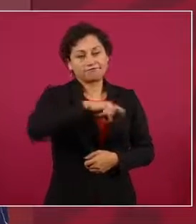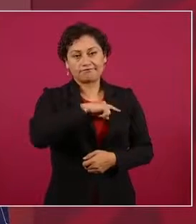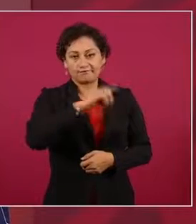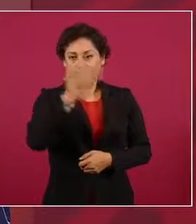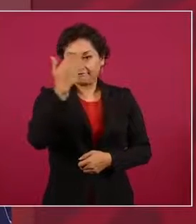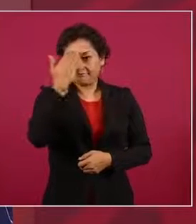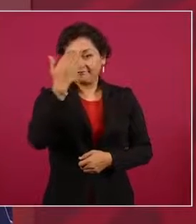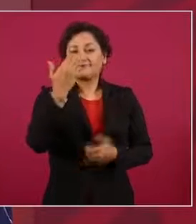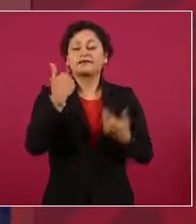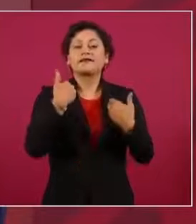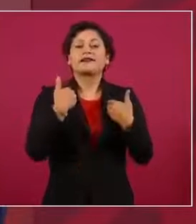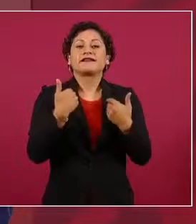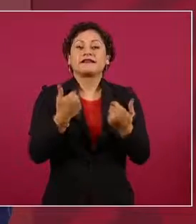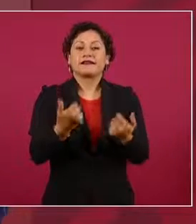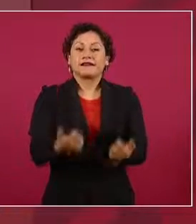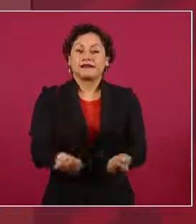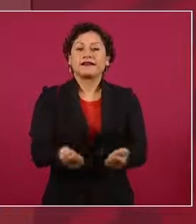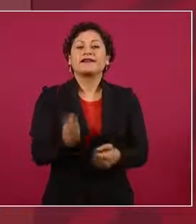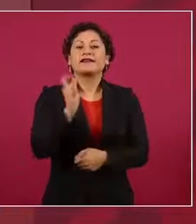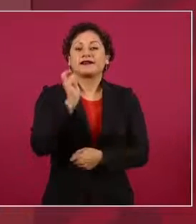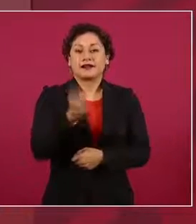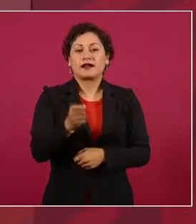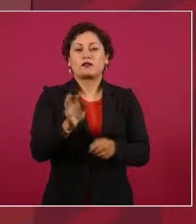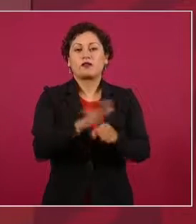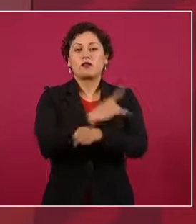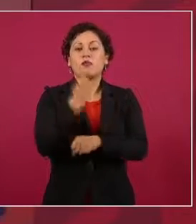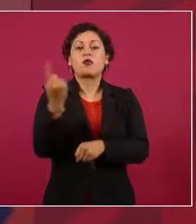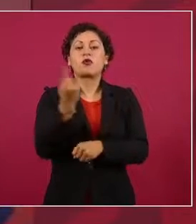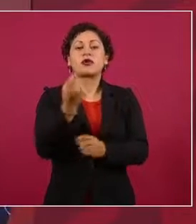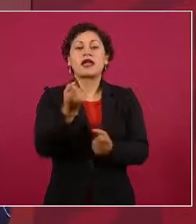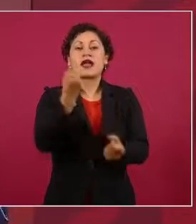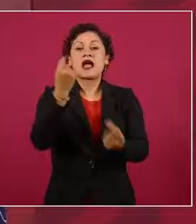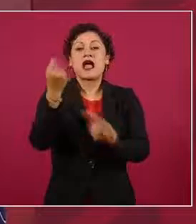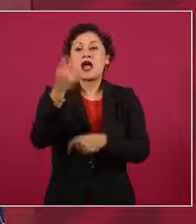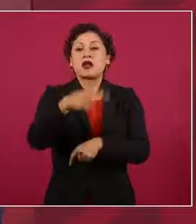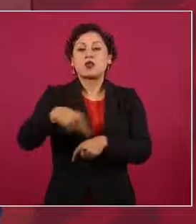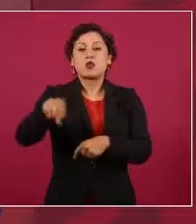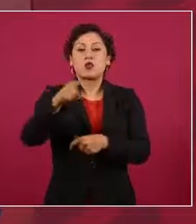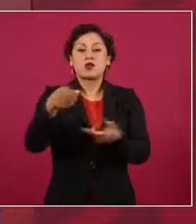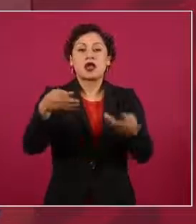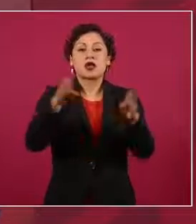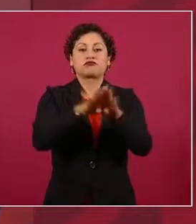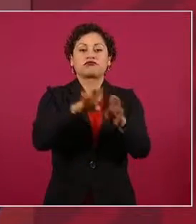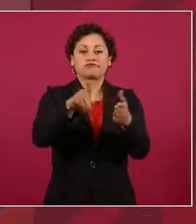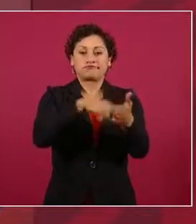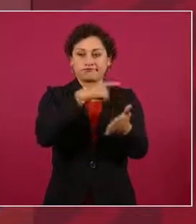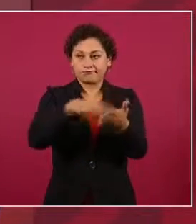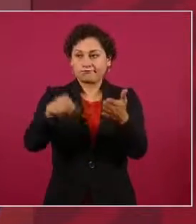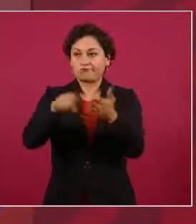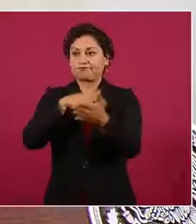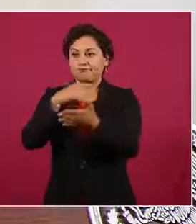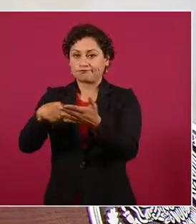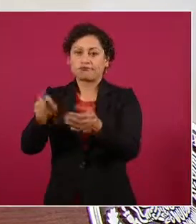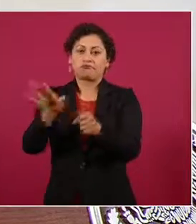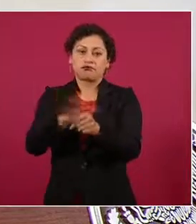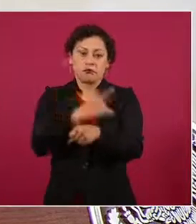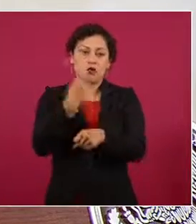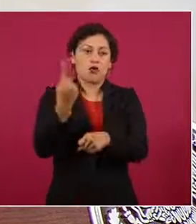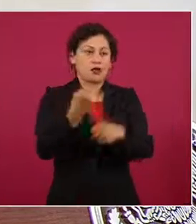se clausuraban algunas terminales, porque se permitía la introducción de